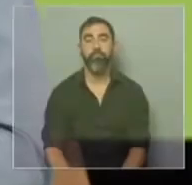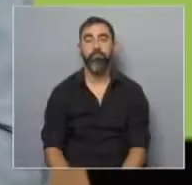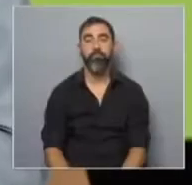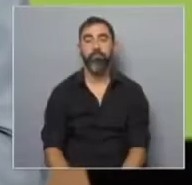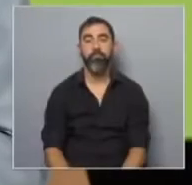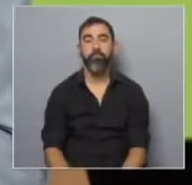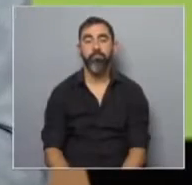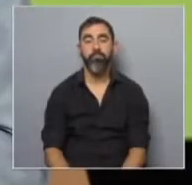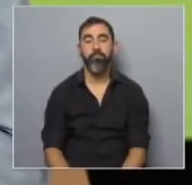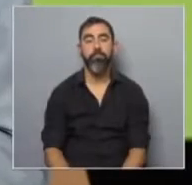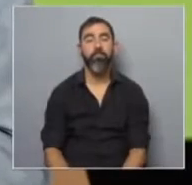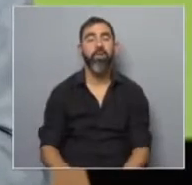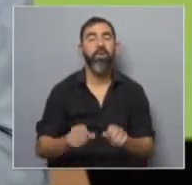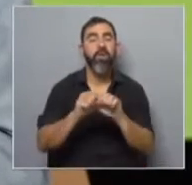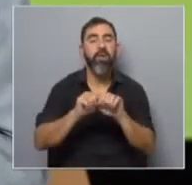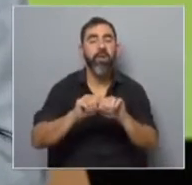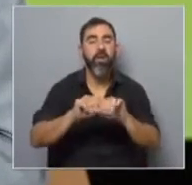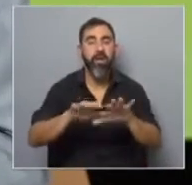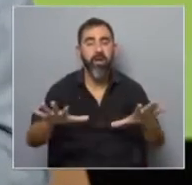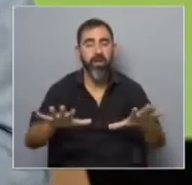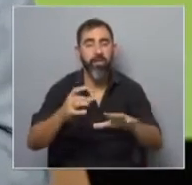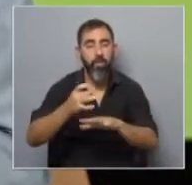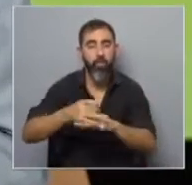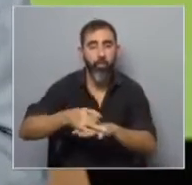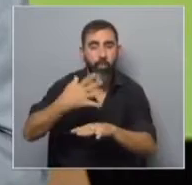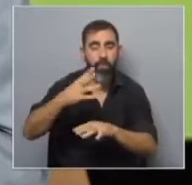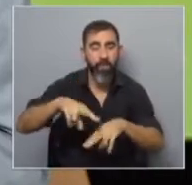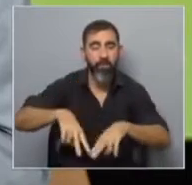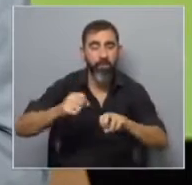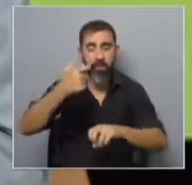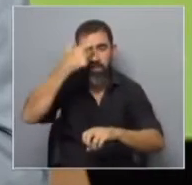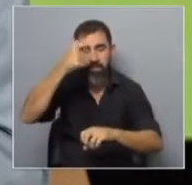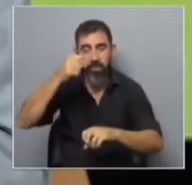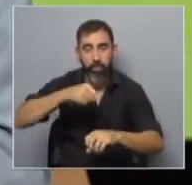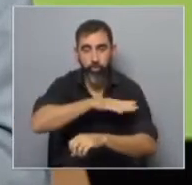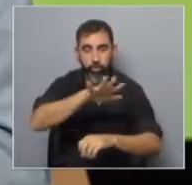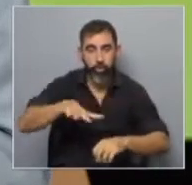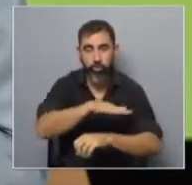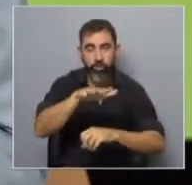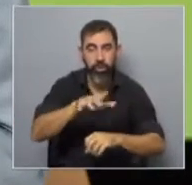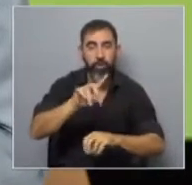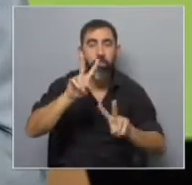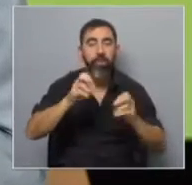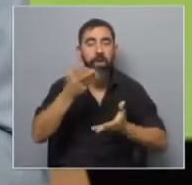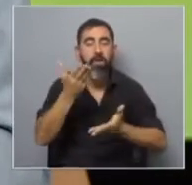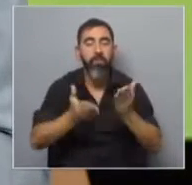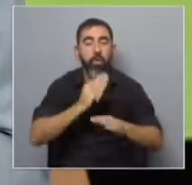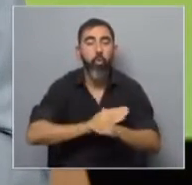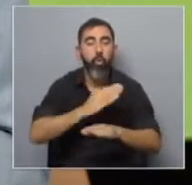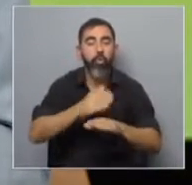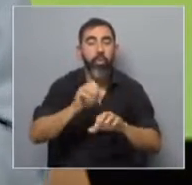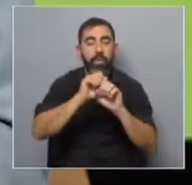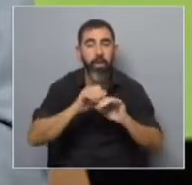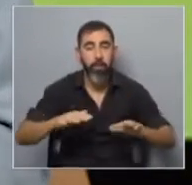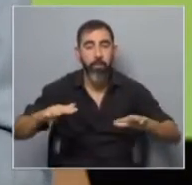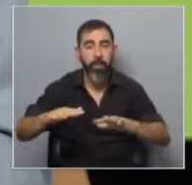La RICEP, que es una red interdisciplinaria de estudios de ciencias sociales para evaluar las secuelas de la pandemia,